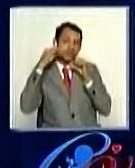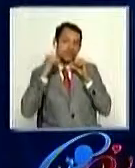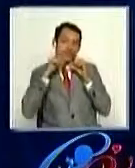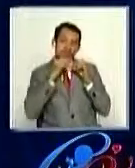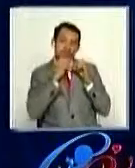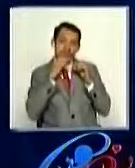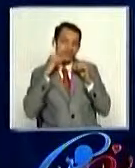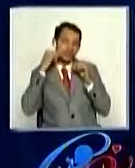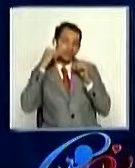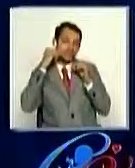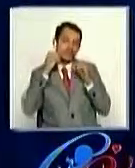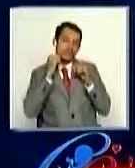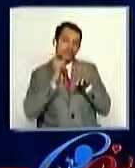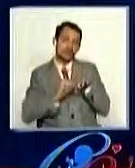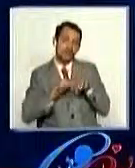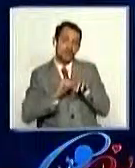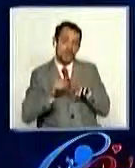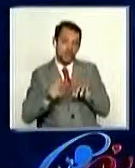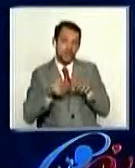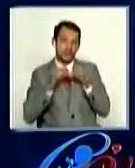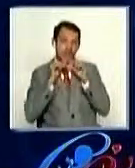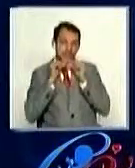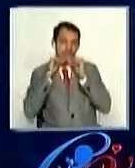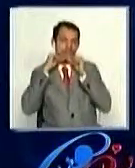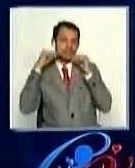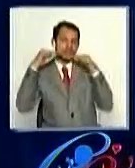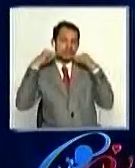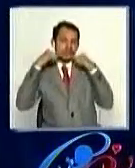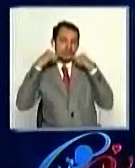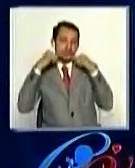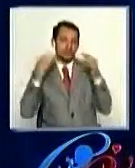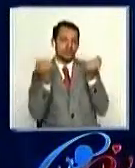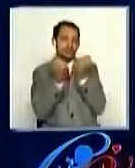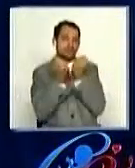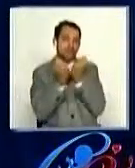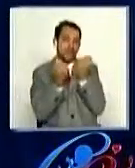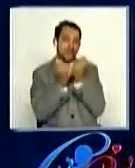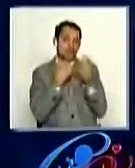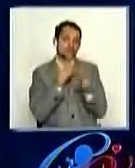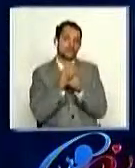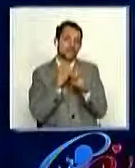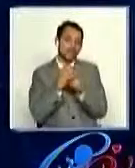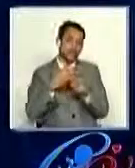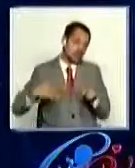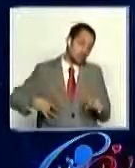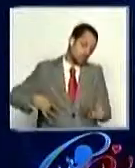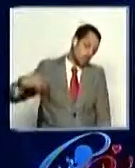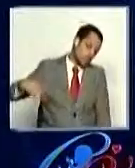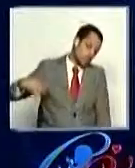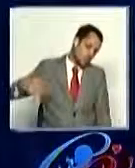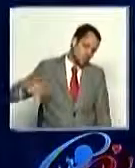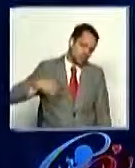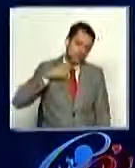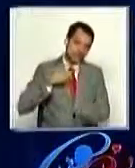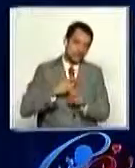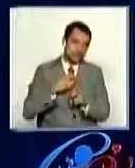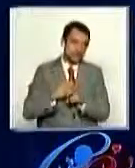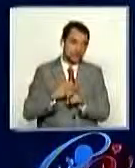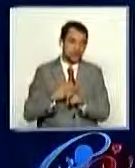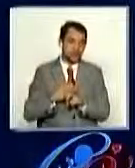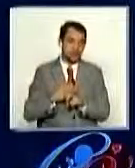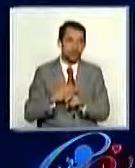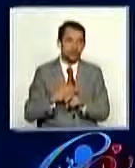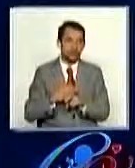prótesis total. En esta radiografía podríamos apreciar que la paciente tiene muy